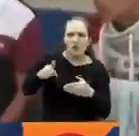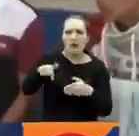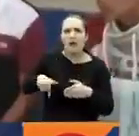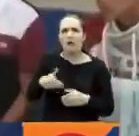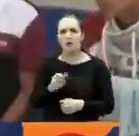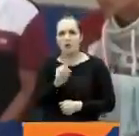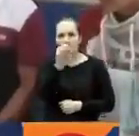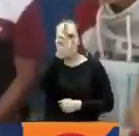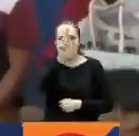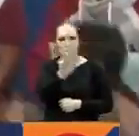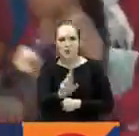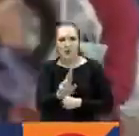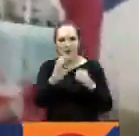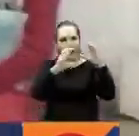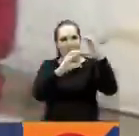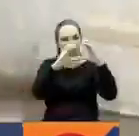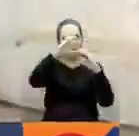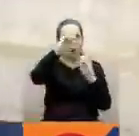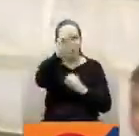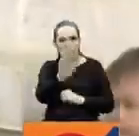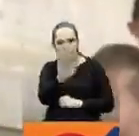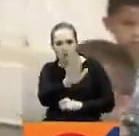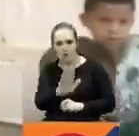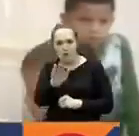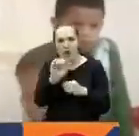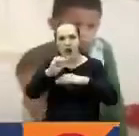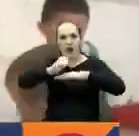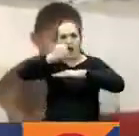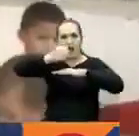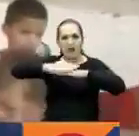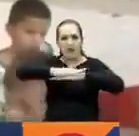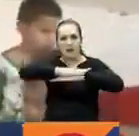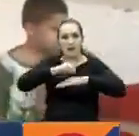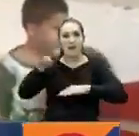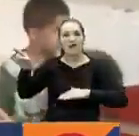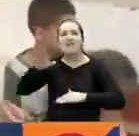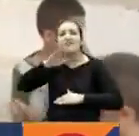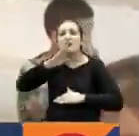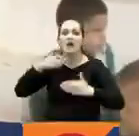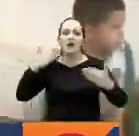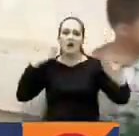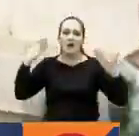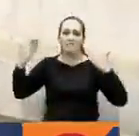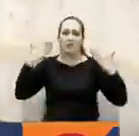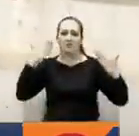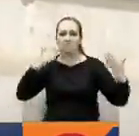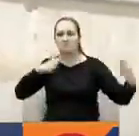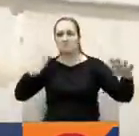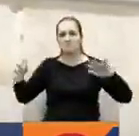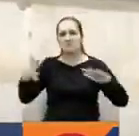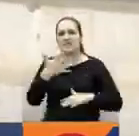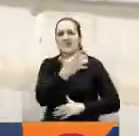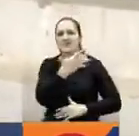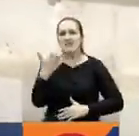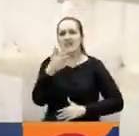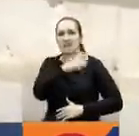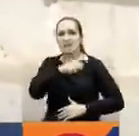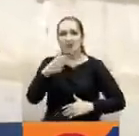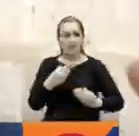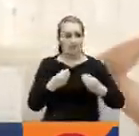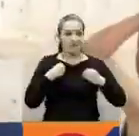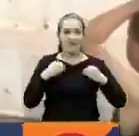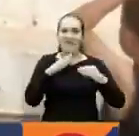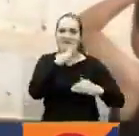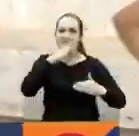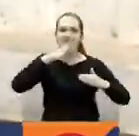del cauca todas estas personas que ustedes ven allí son campesinos son más de 500 personas que han tenido que desde hace ya